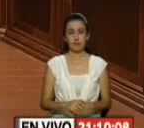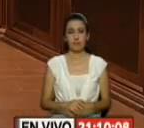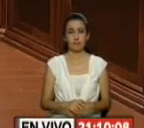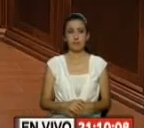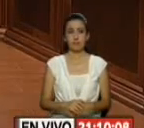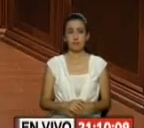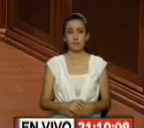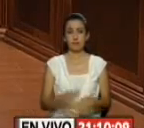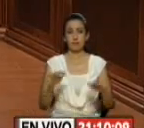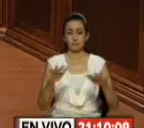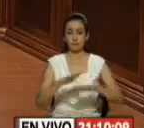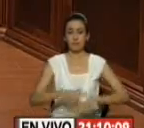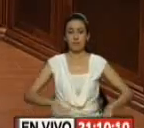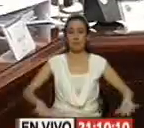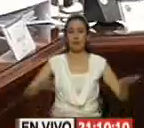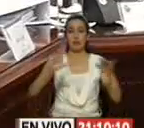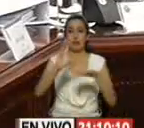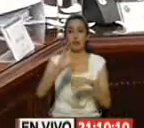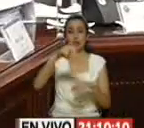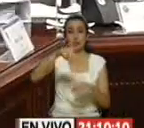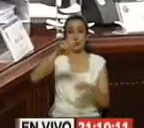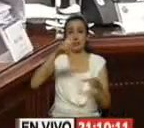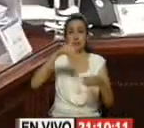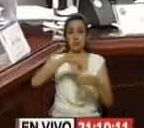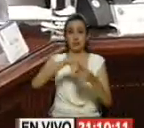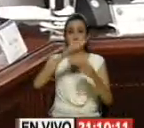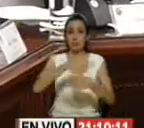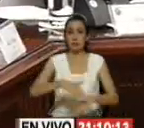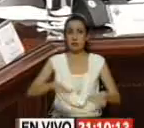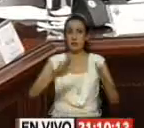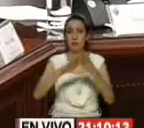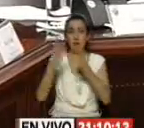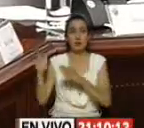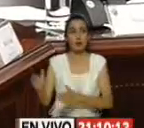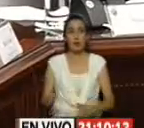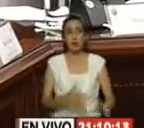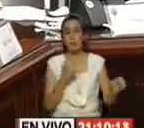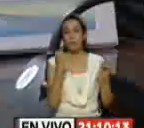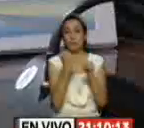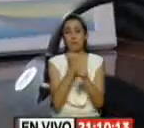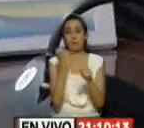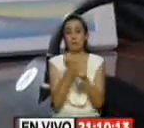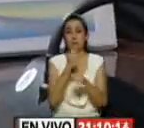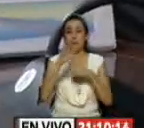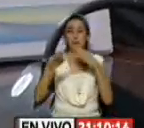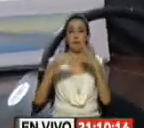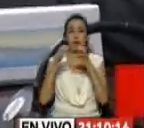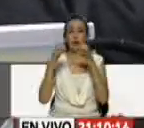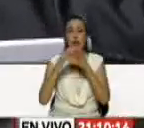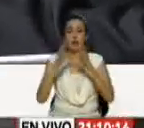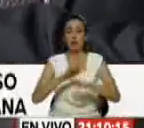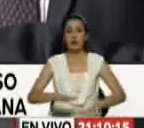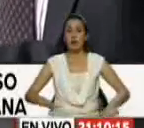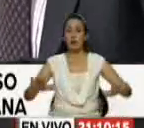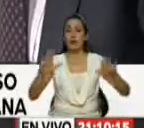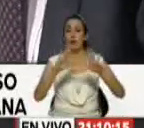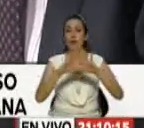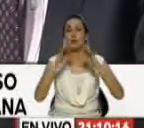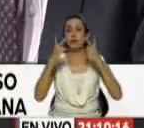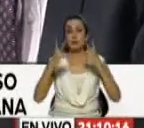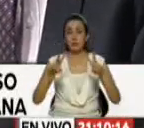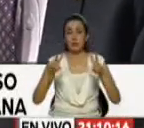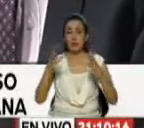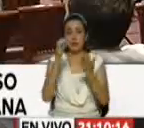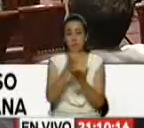El Pleno del Consejo Nacional Electoral Transitorio suspendió el plan operativo, el cronograma electoral, presupuesto y el instructivo